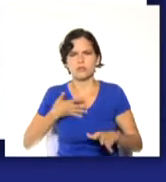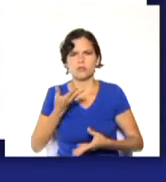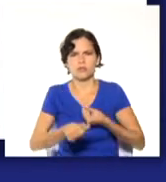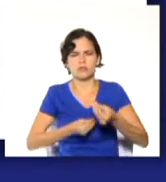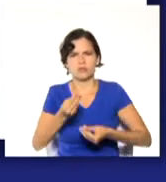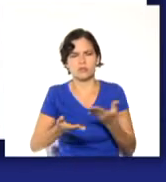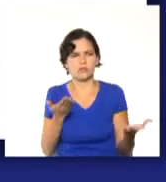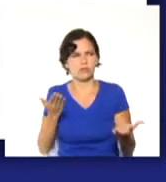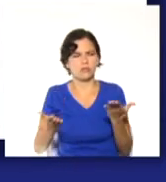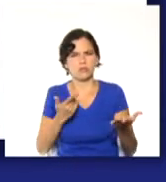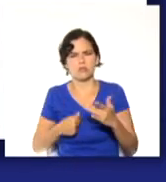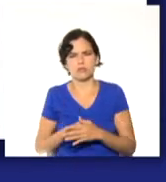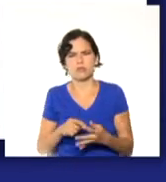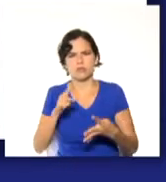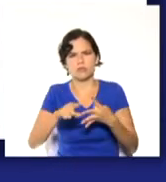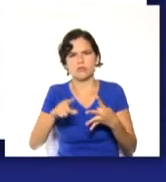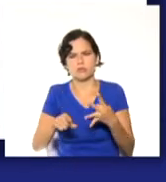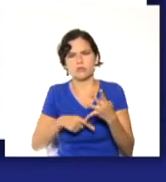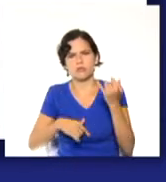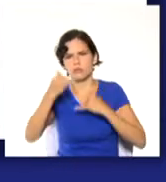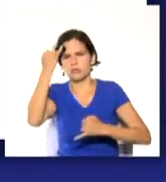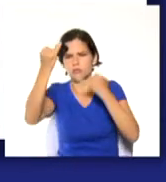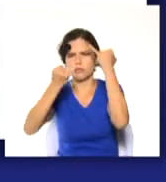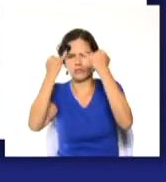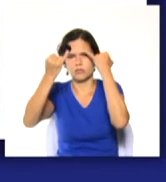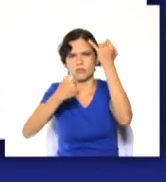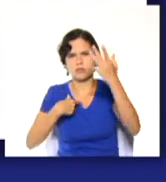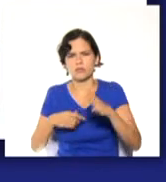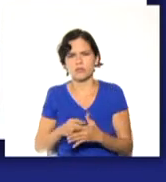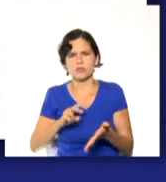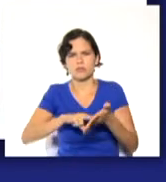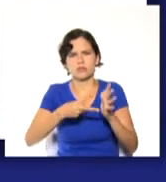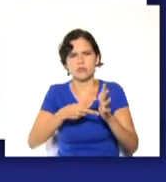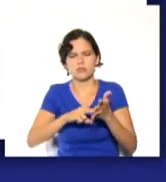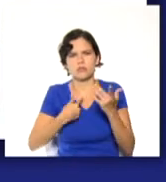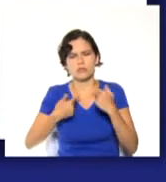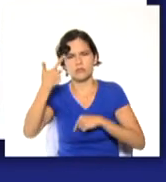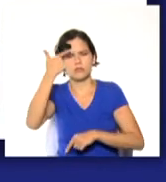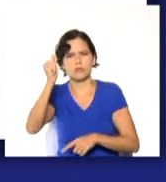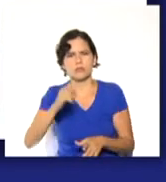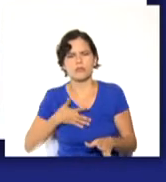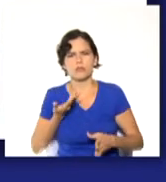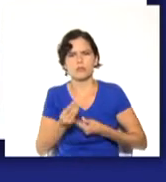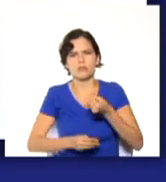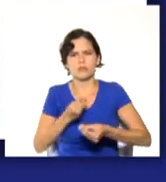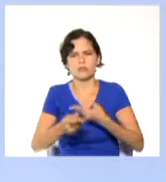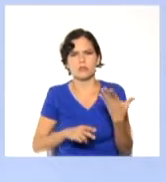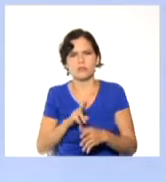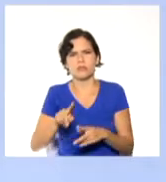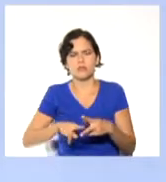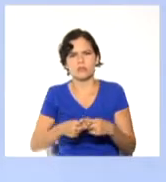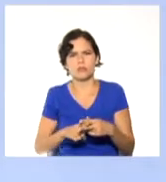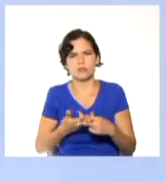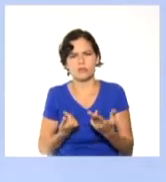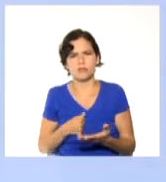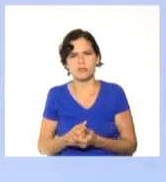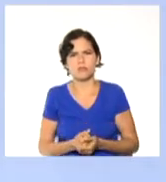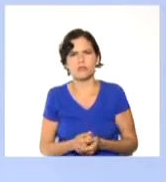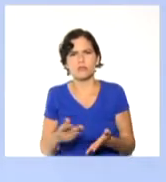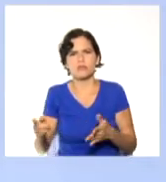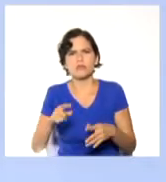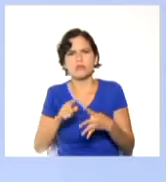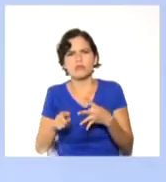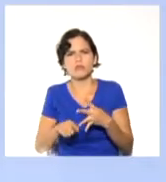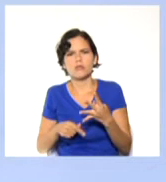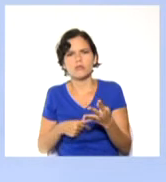establecer comparaciones entre objetos, ideas y conceptos, ¿verdad? Para ello podemos usar como estrategia estos pasatiempos que